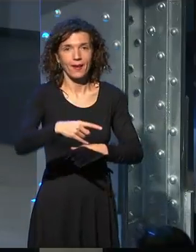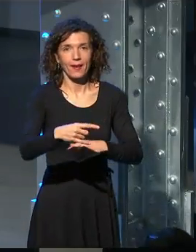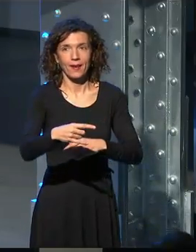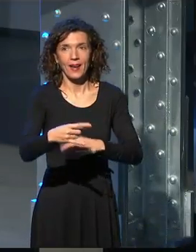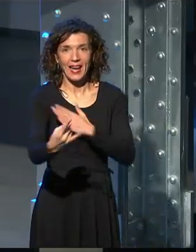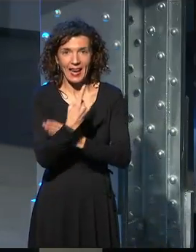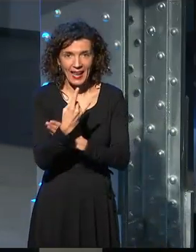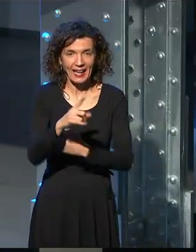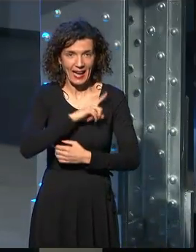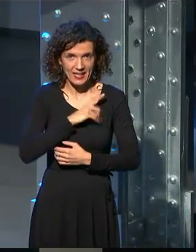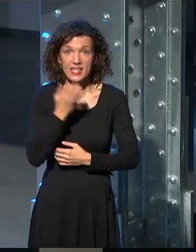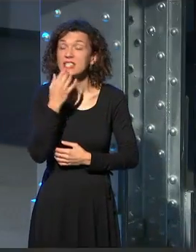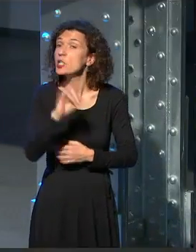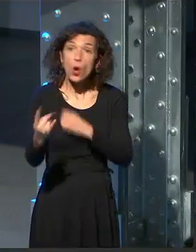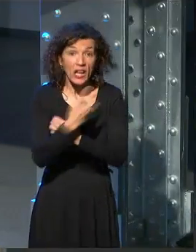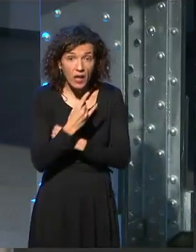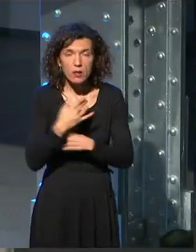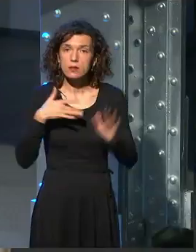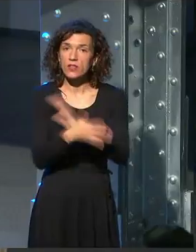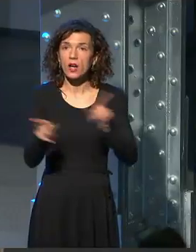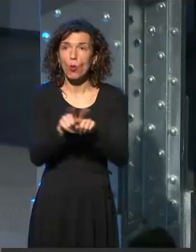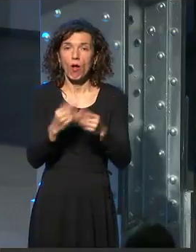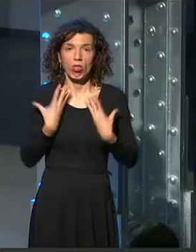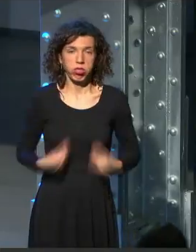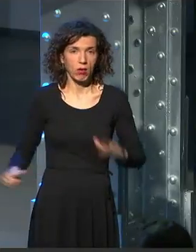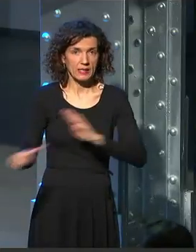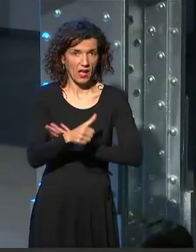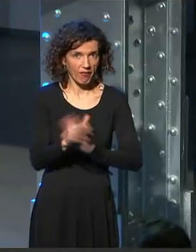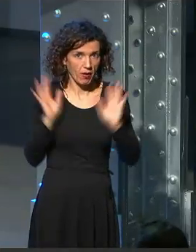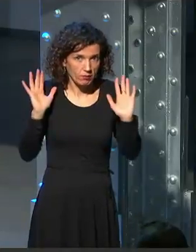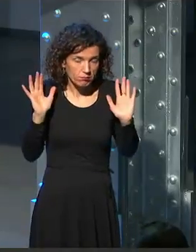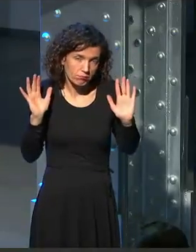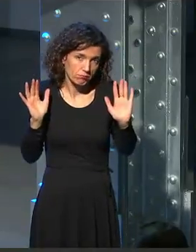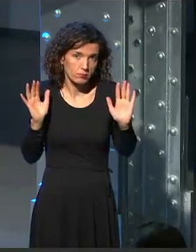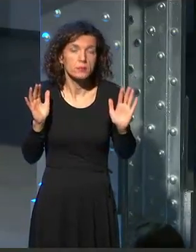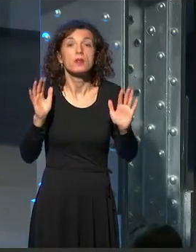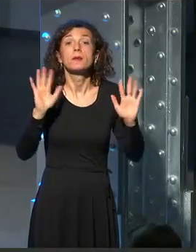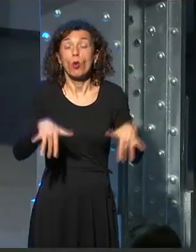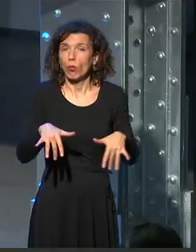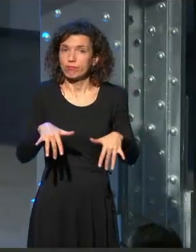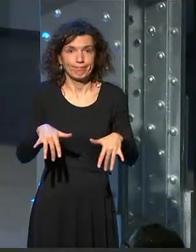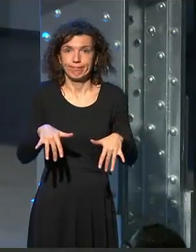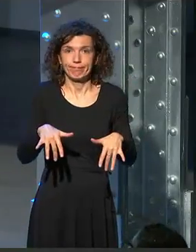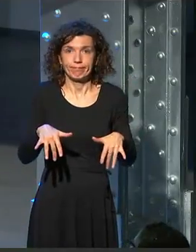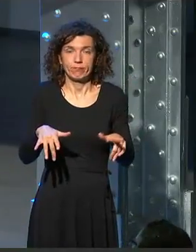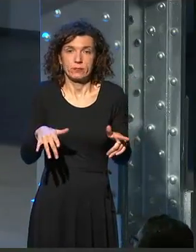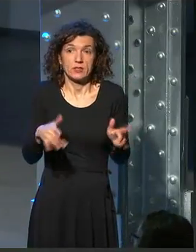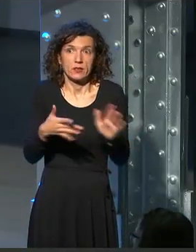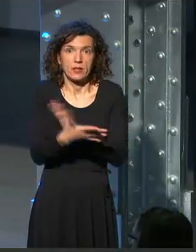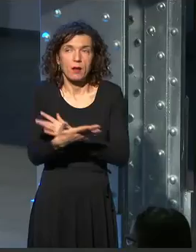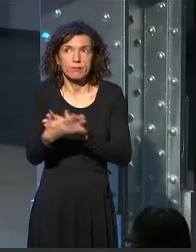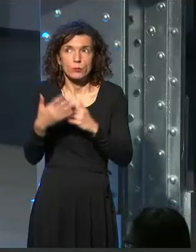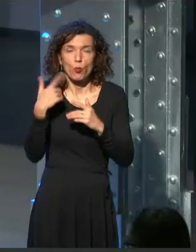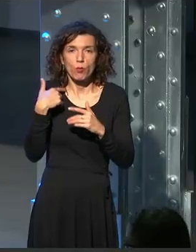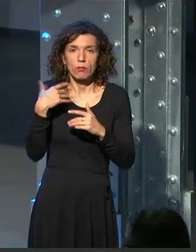no le engañan se siente estafado, esta contradicción. Pero inevitablemente uno no puede evitar